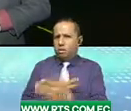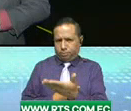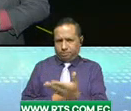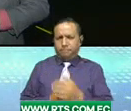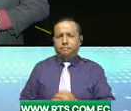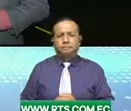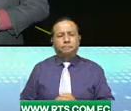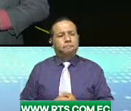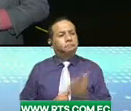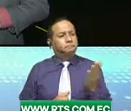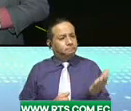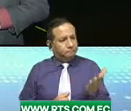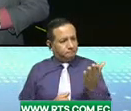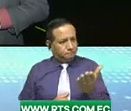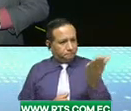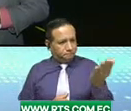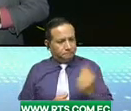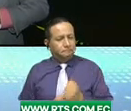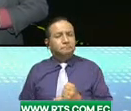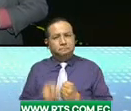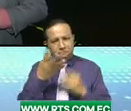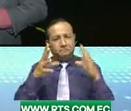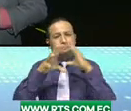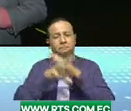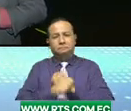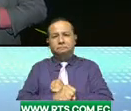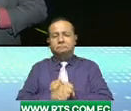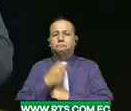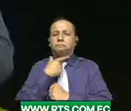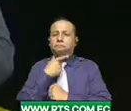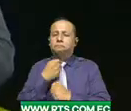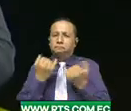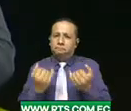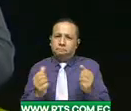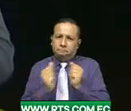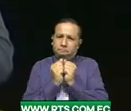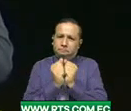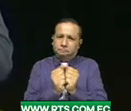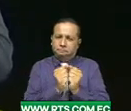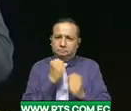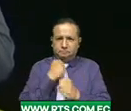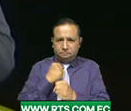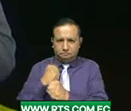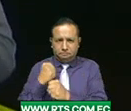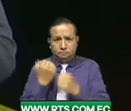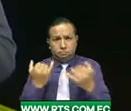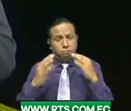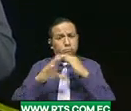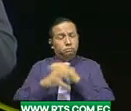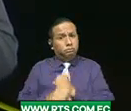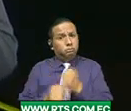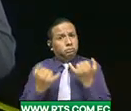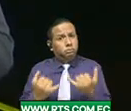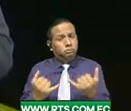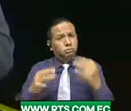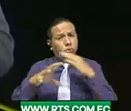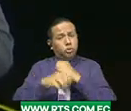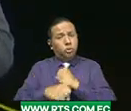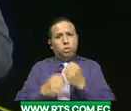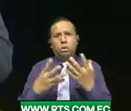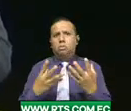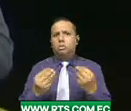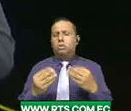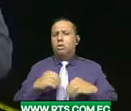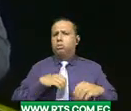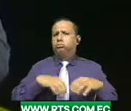Analí, Adriana y Charlie, muy buenas noches, un gusto poder acompañarlos a esta hora de la noche. Ha sido una noche bastante movida en el